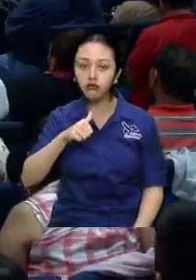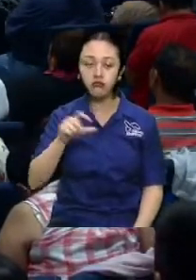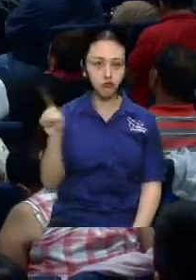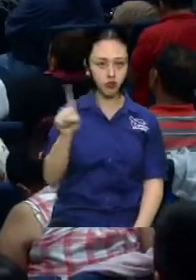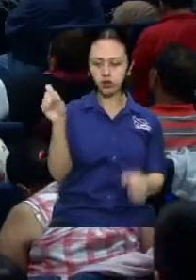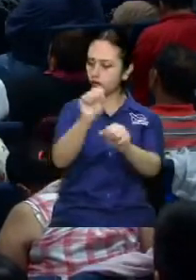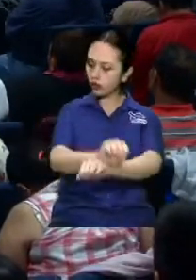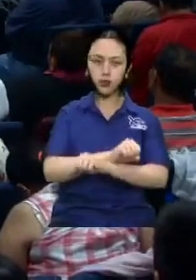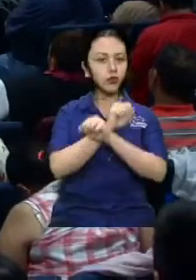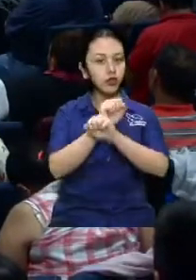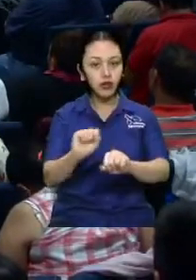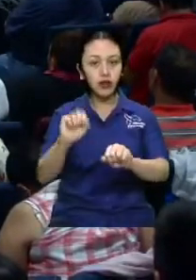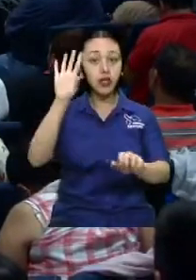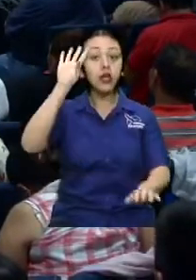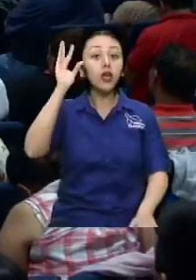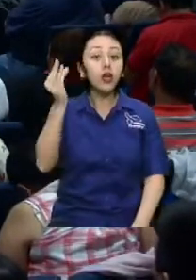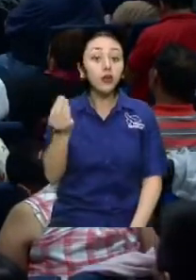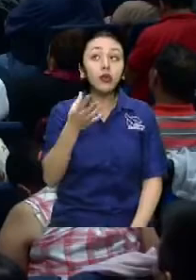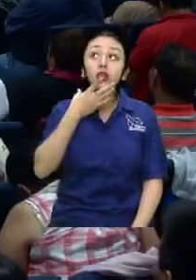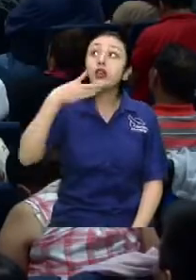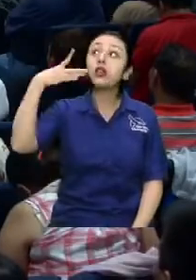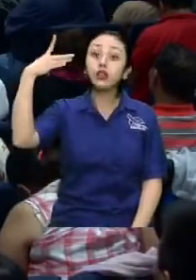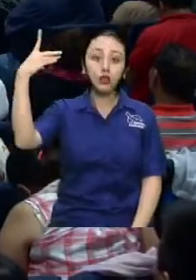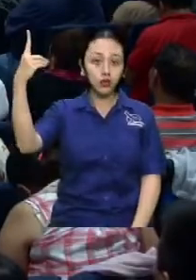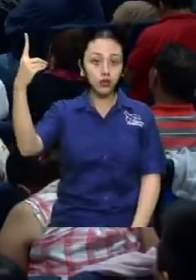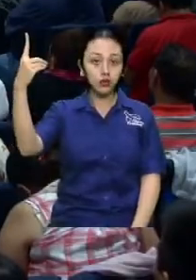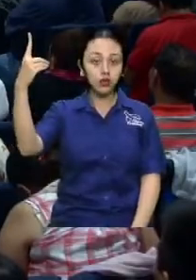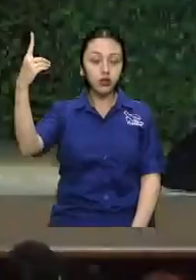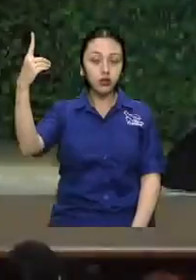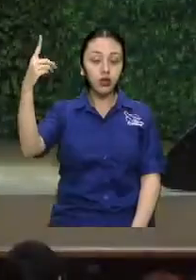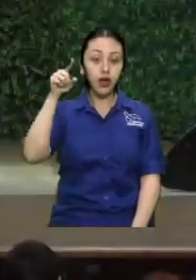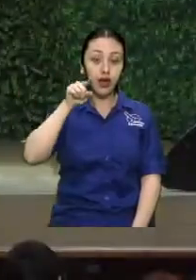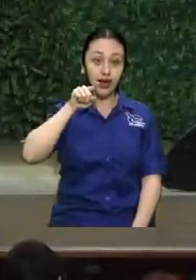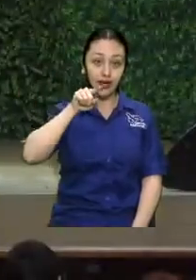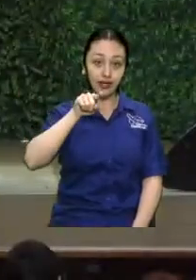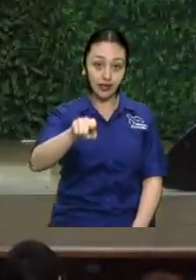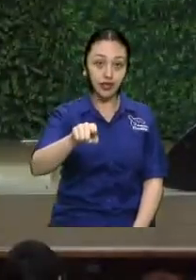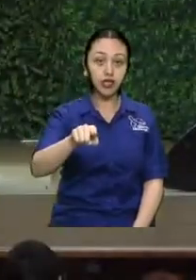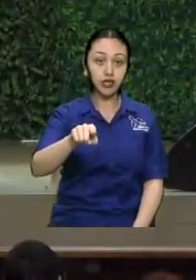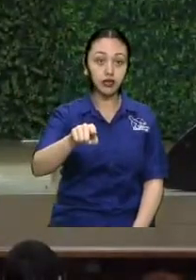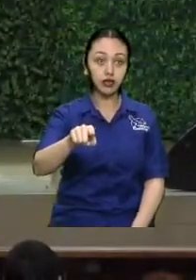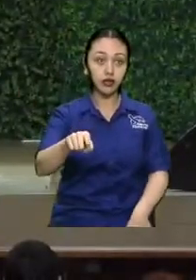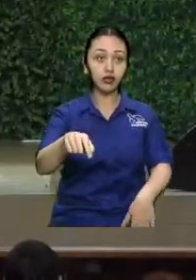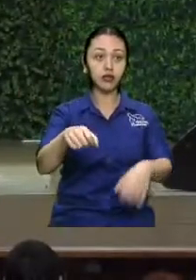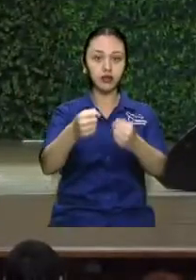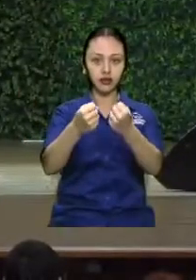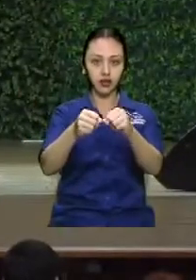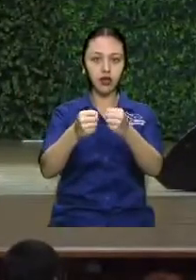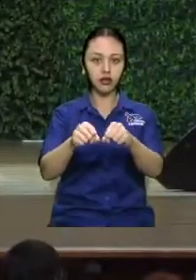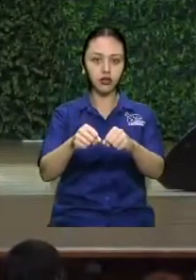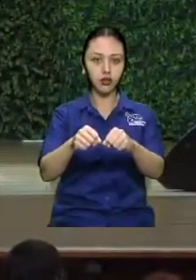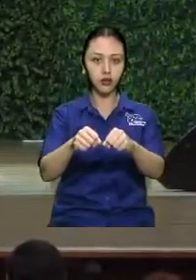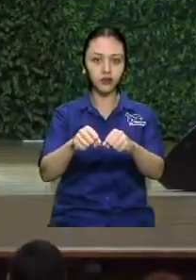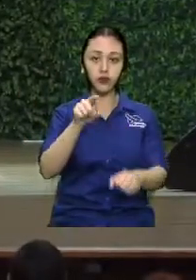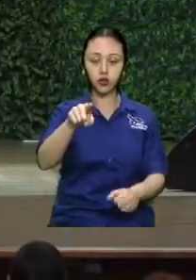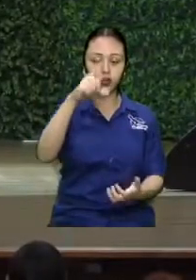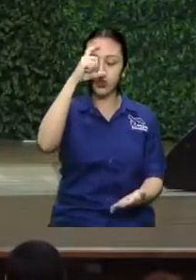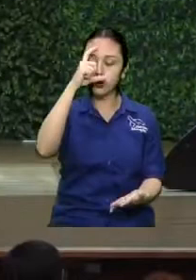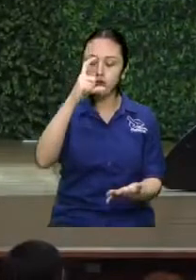Dios te ha destinado. Esto quiero partir de acá. Dios te ha destinado a ti. Y me lo tienes que creer porque está en la